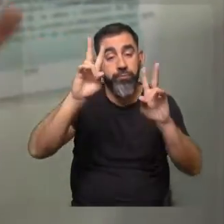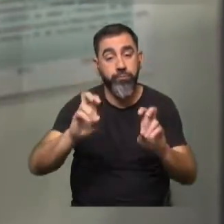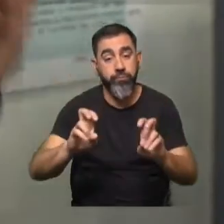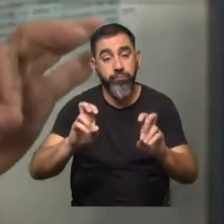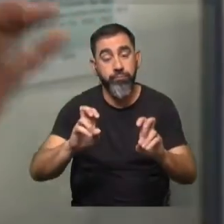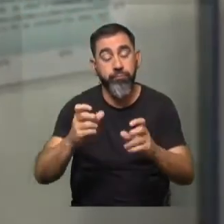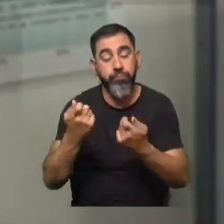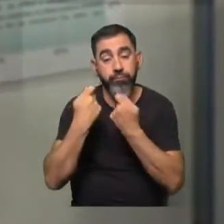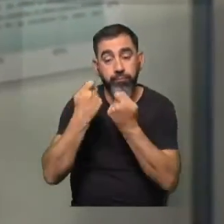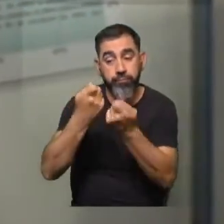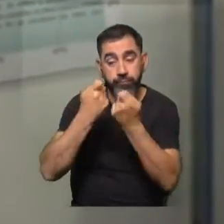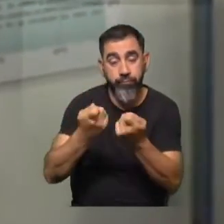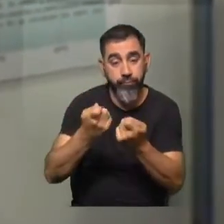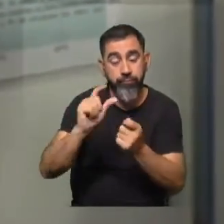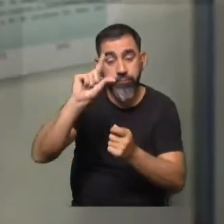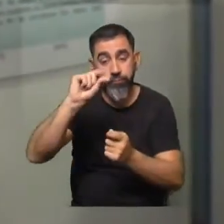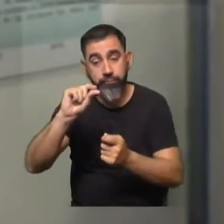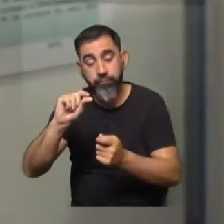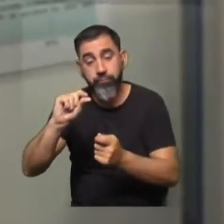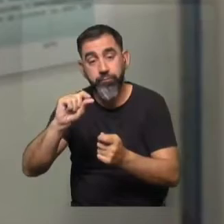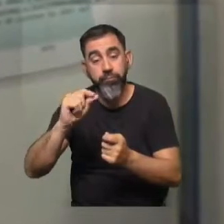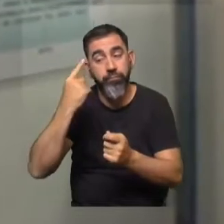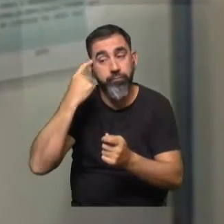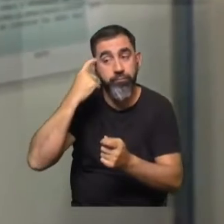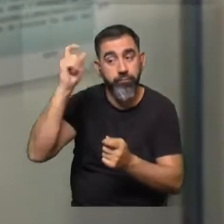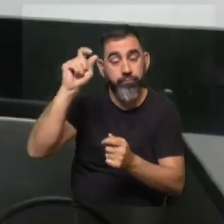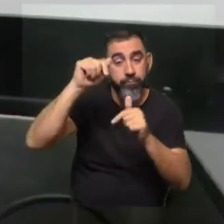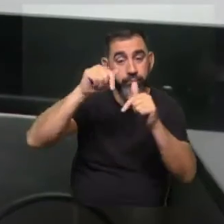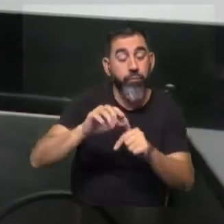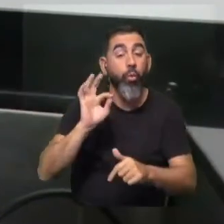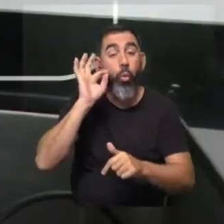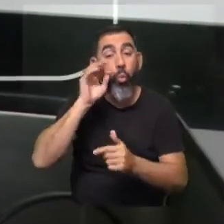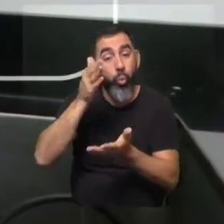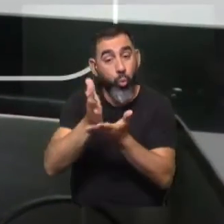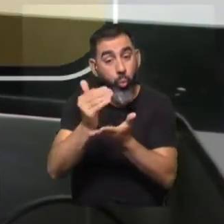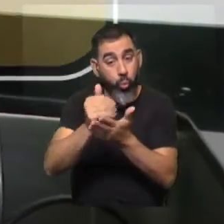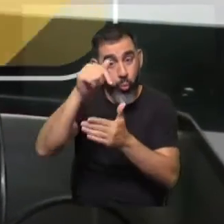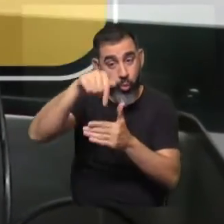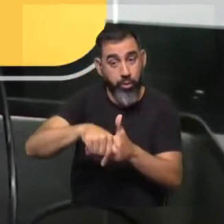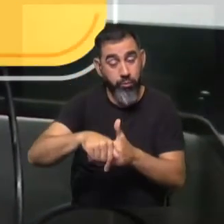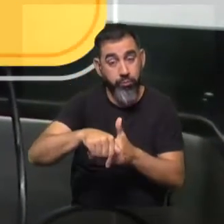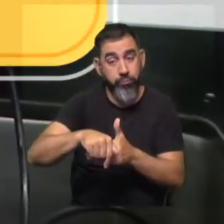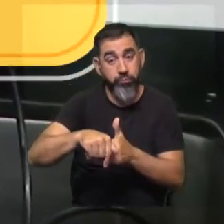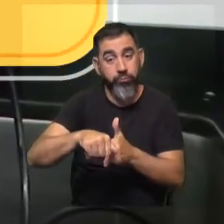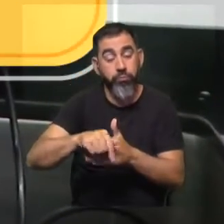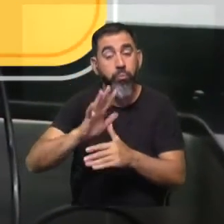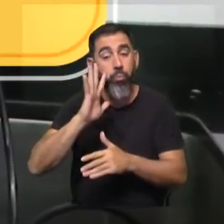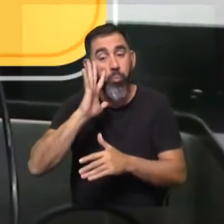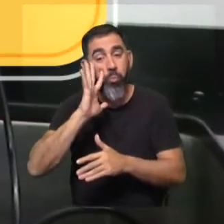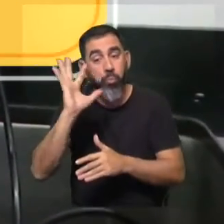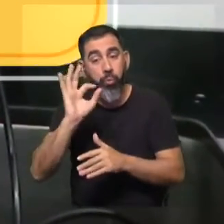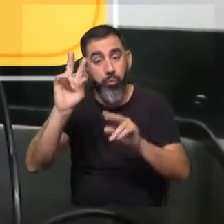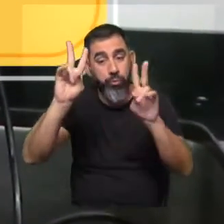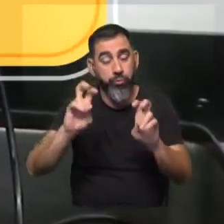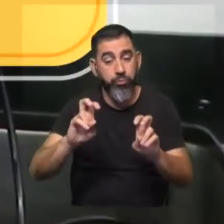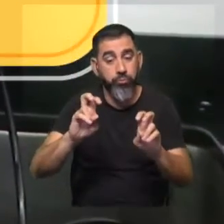de los costos y poder rebajarlos, estamos diseñando en Durazno un pilote geotérmico, es